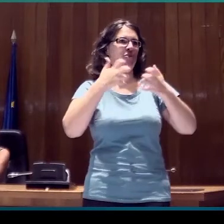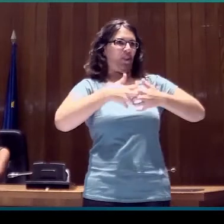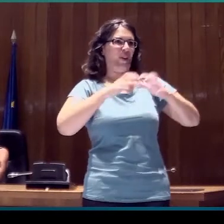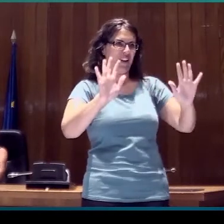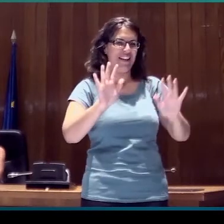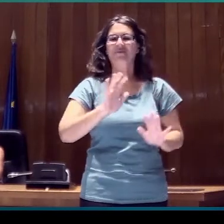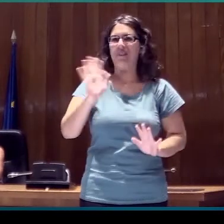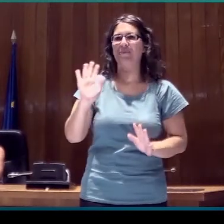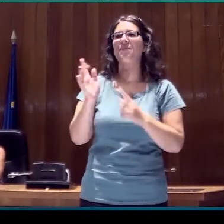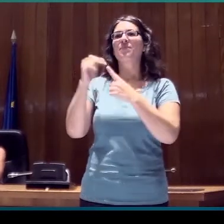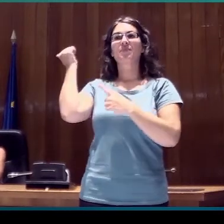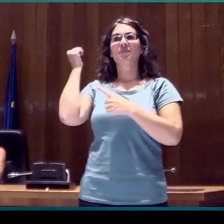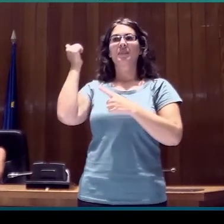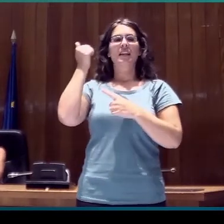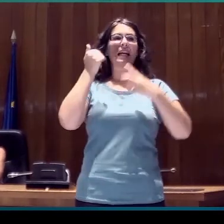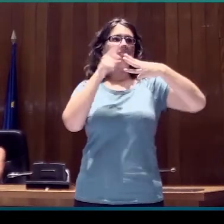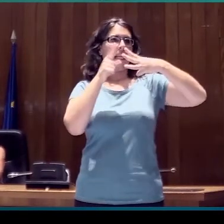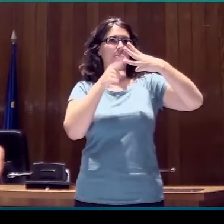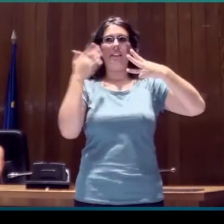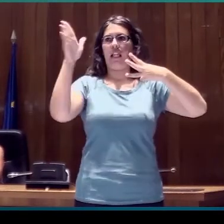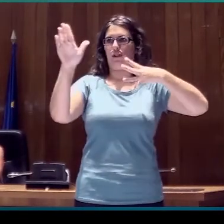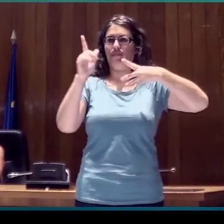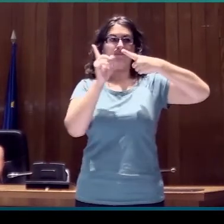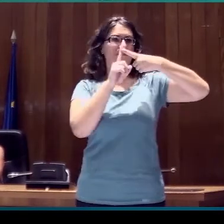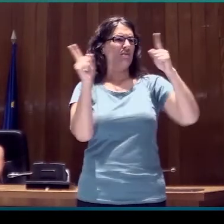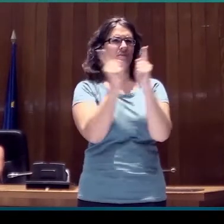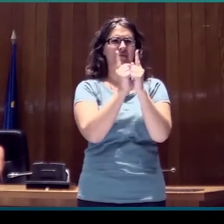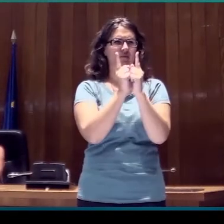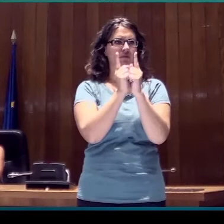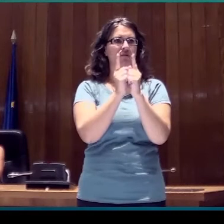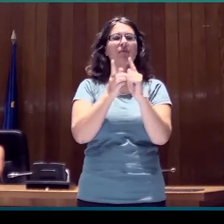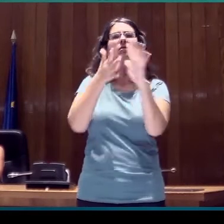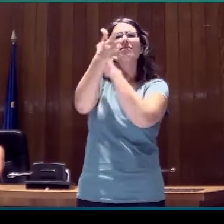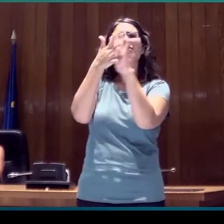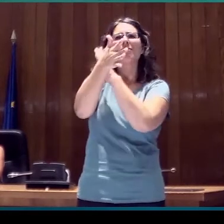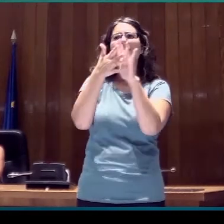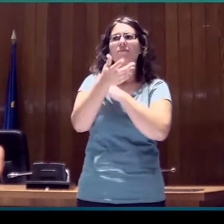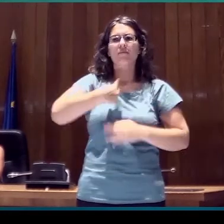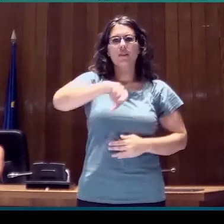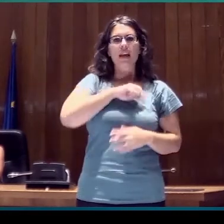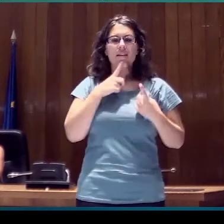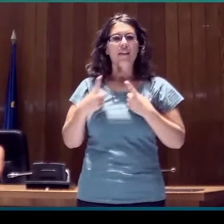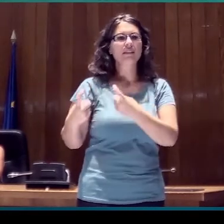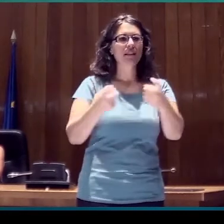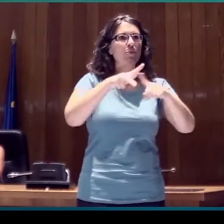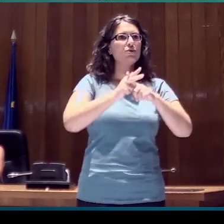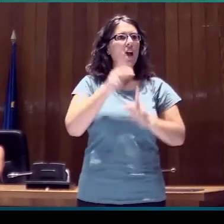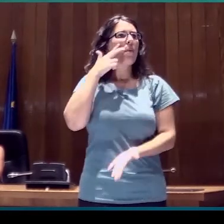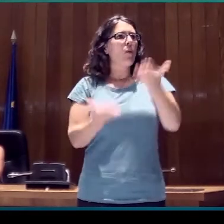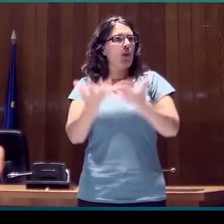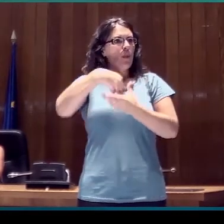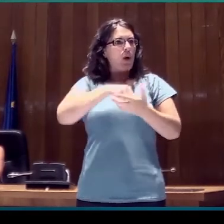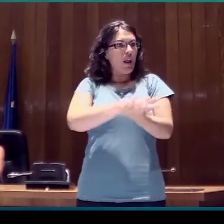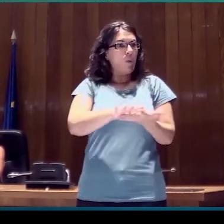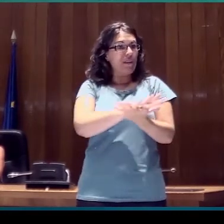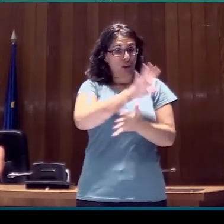a tener tres partes. Por una parte, muy brevemente, justificaremos por qué necesitamos instrumentos de evaluación de la lengua de signos en el